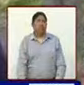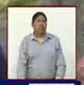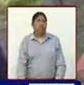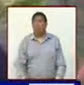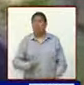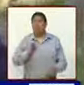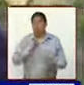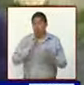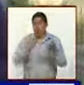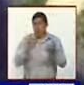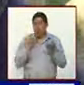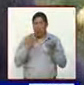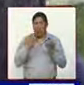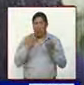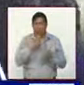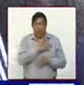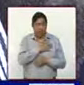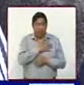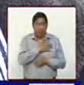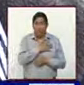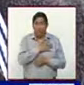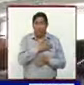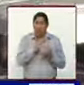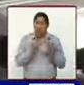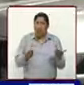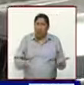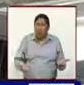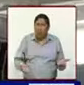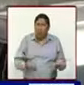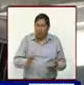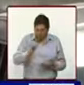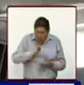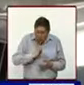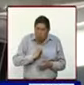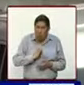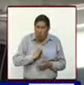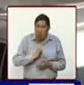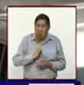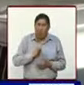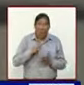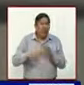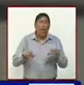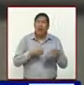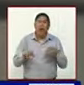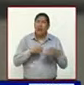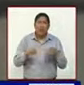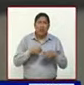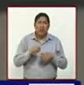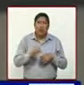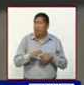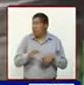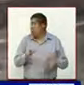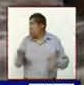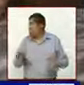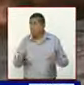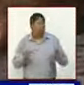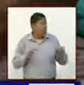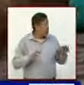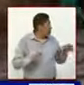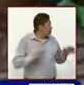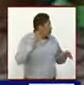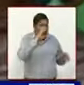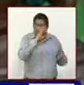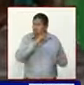Yo quisiera que se pongan en mi lugar, ¿cómo estoy? Deshecha, no sé qué hacer, camino como sucia en las